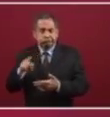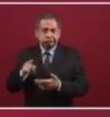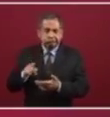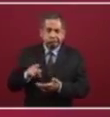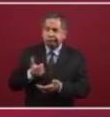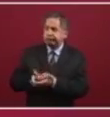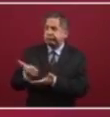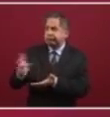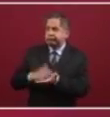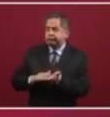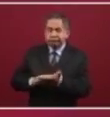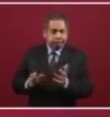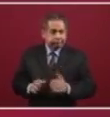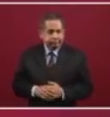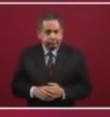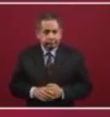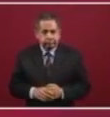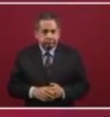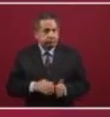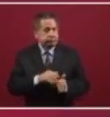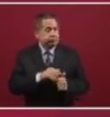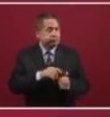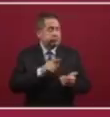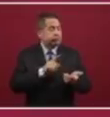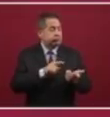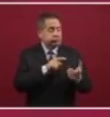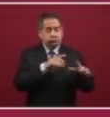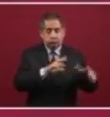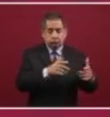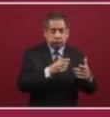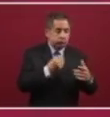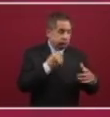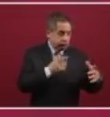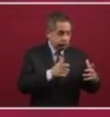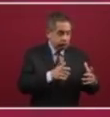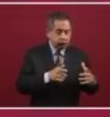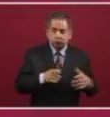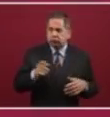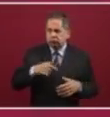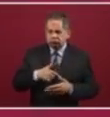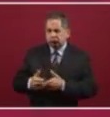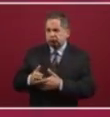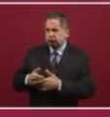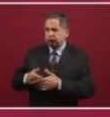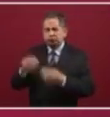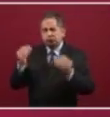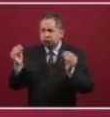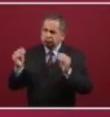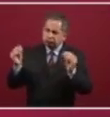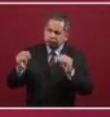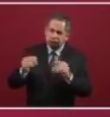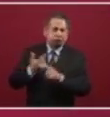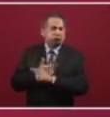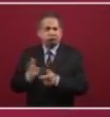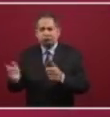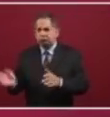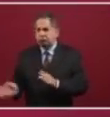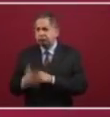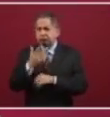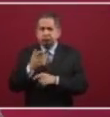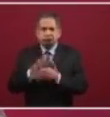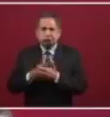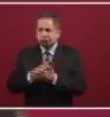de que no tenían a nadie en la cárcel, aunque se tratara de